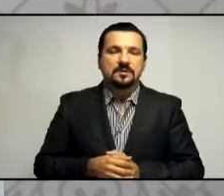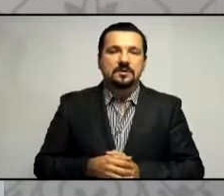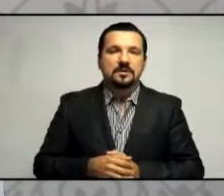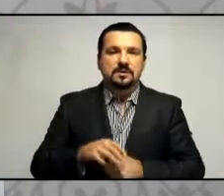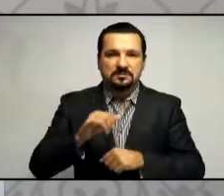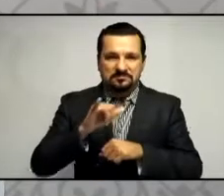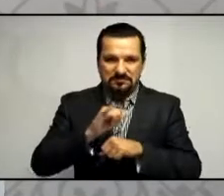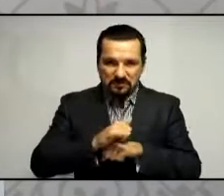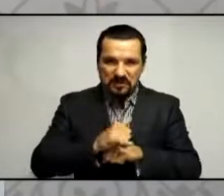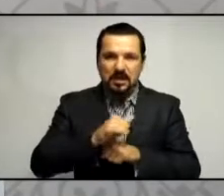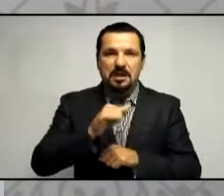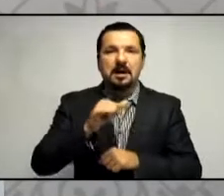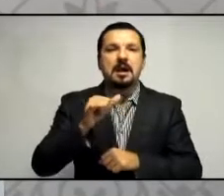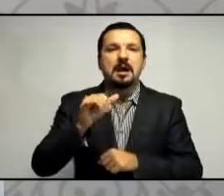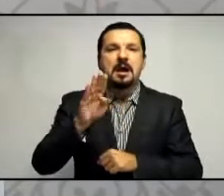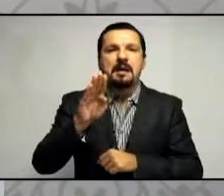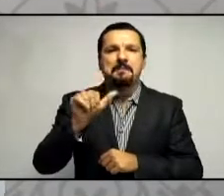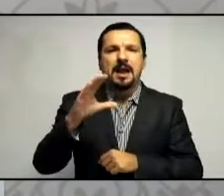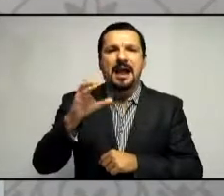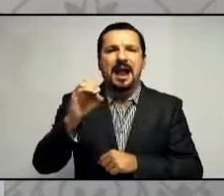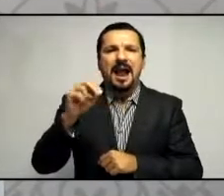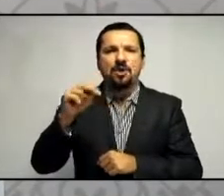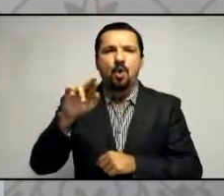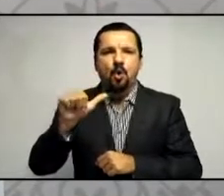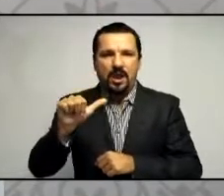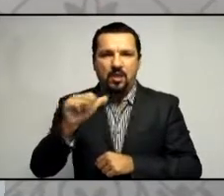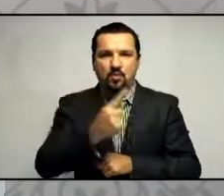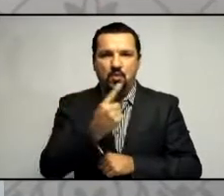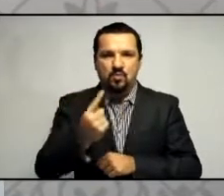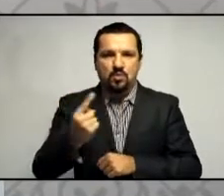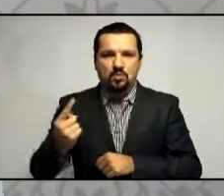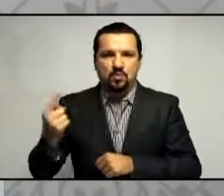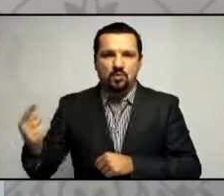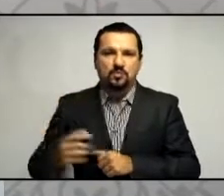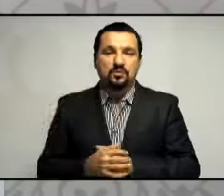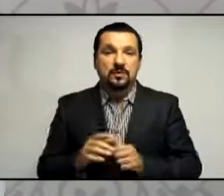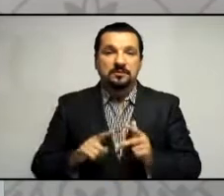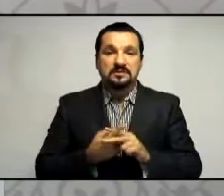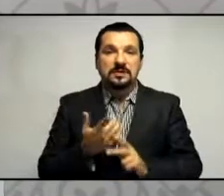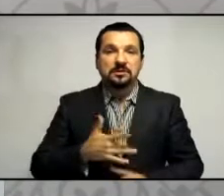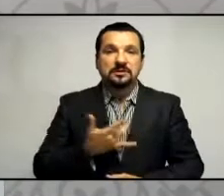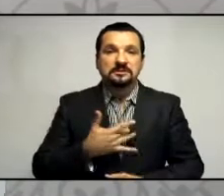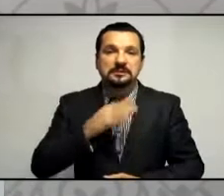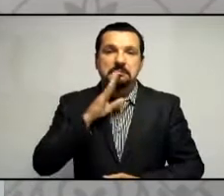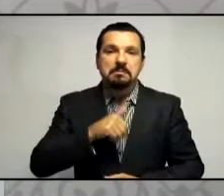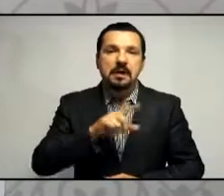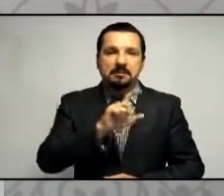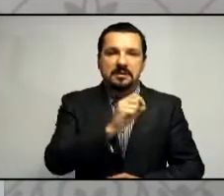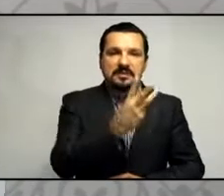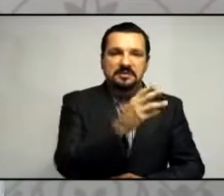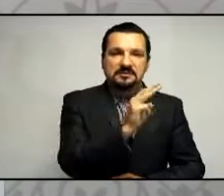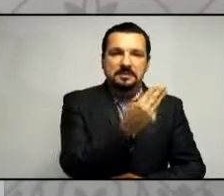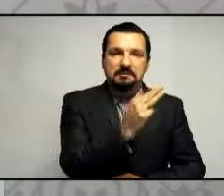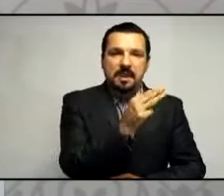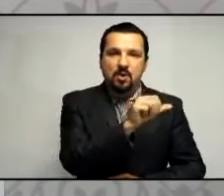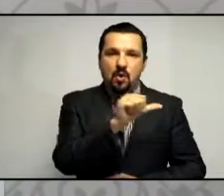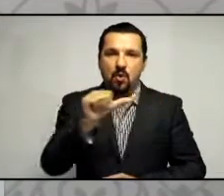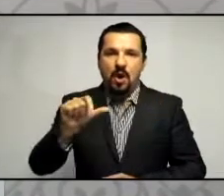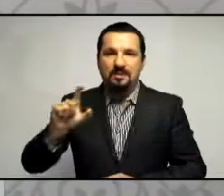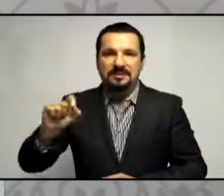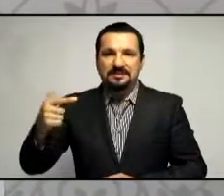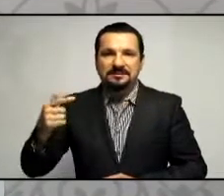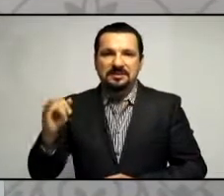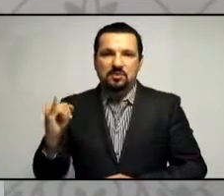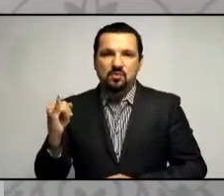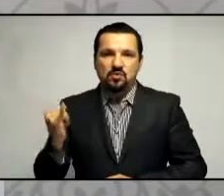Calles, Bacanora, 1 cada uno. Iniciaron síntomas entre el 23 de mayo y el 27 de